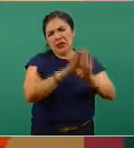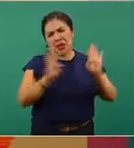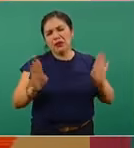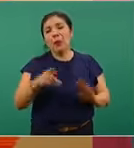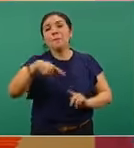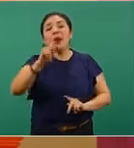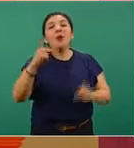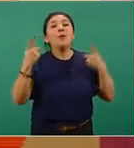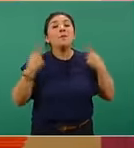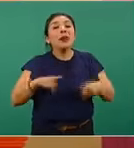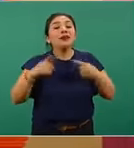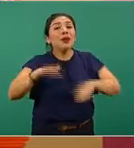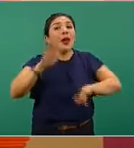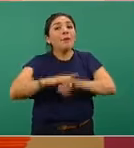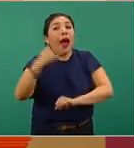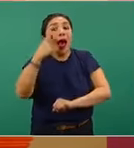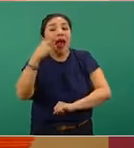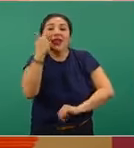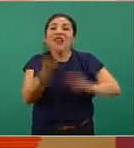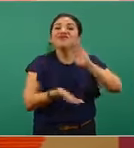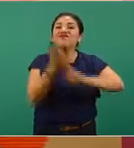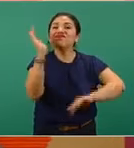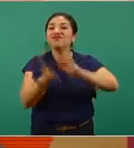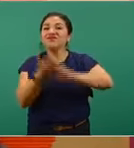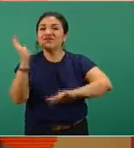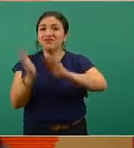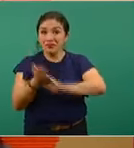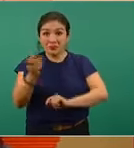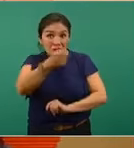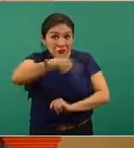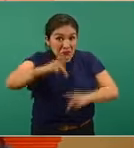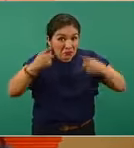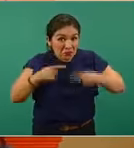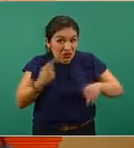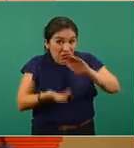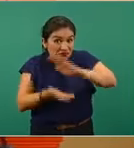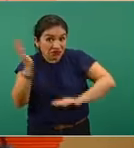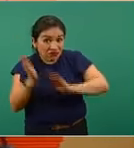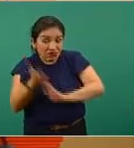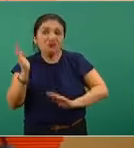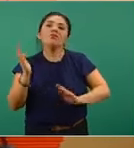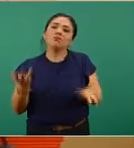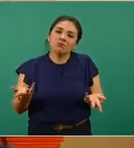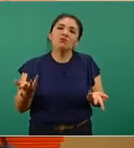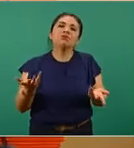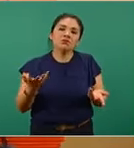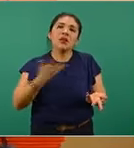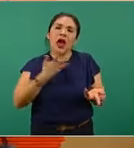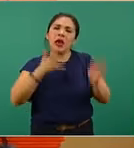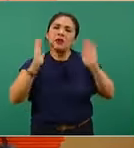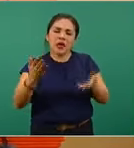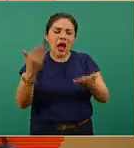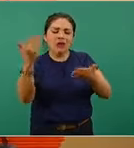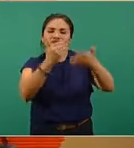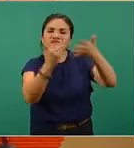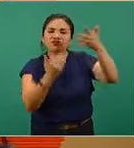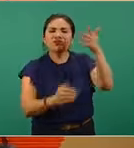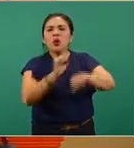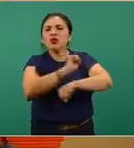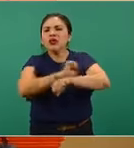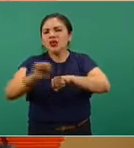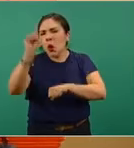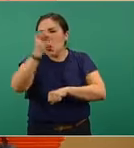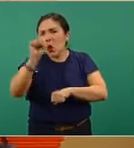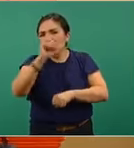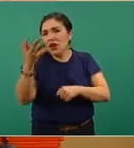lleva a las personas a salir. Si las personas salen, ya hemos comentado, presentamos el decálogo, son recomendaciones simples.